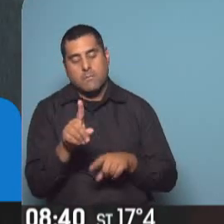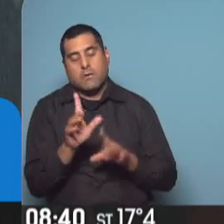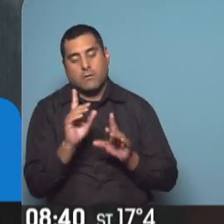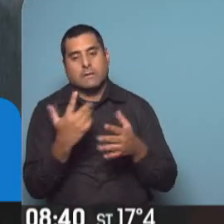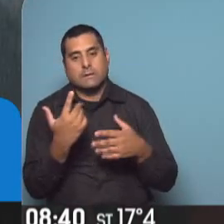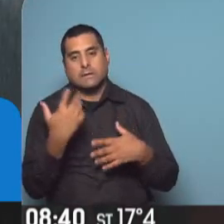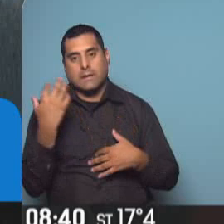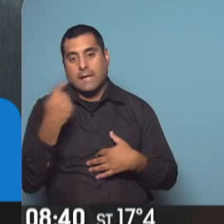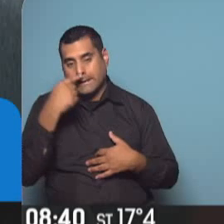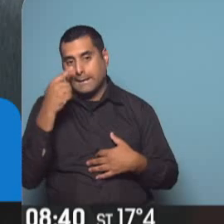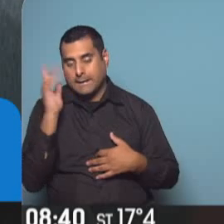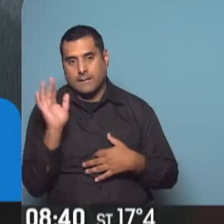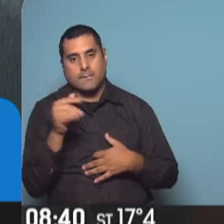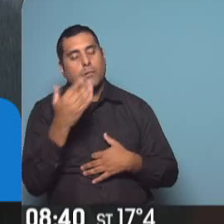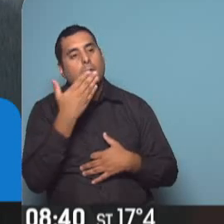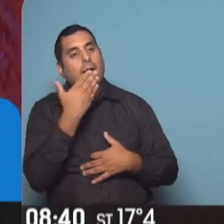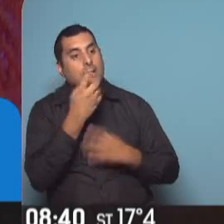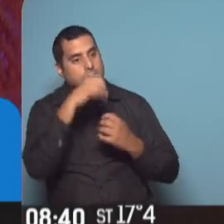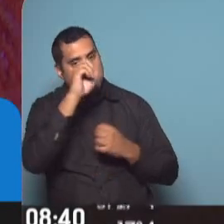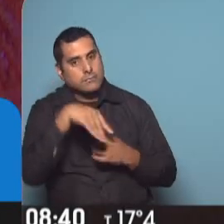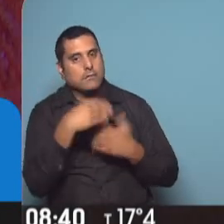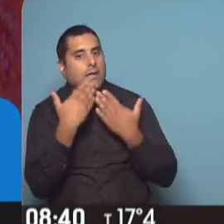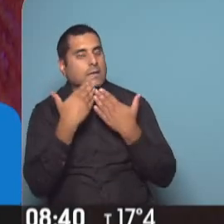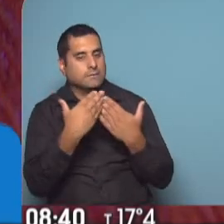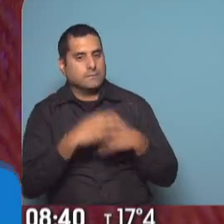podemos interiorizarnos sobre el tema le agradecemos mucho la presencia